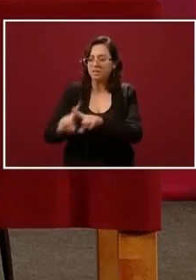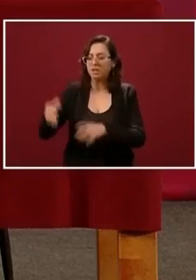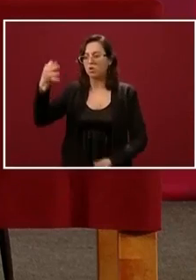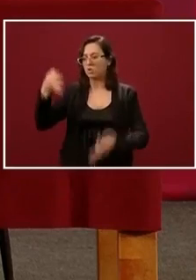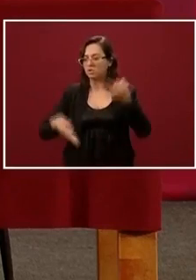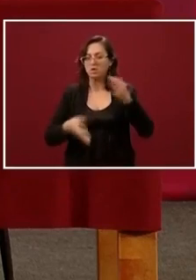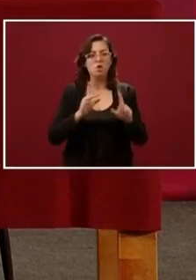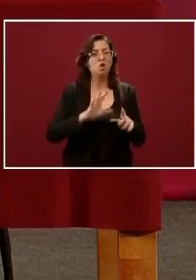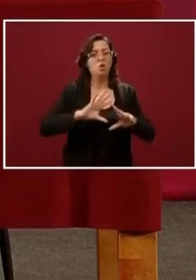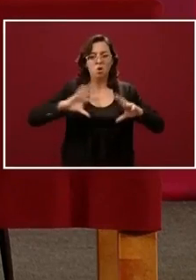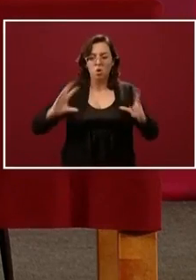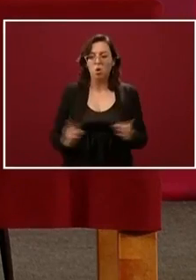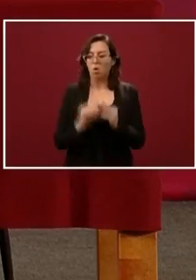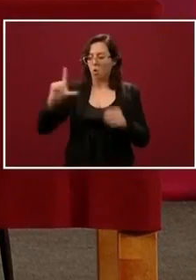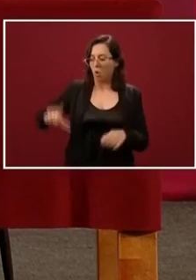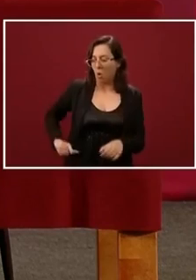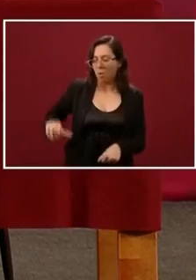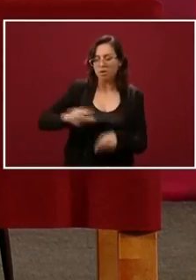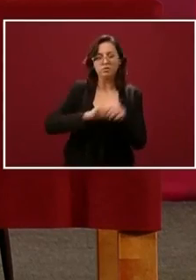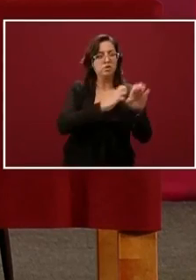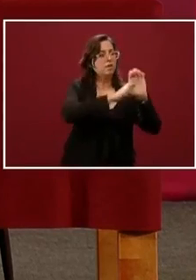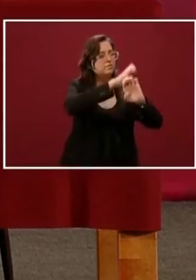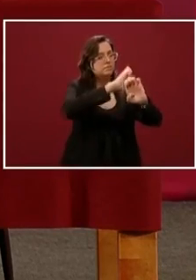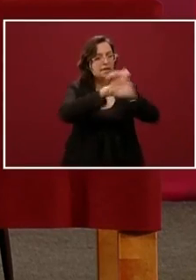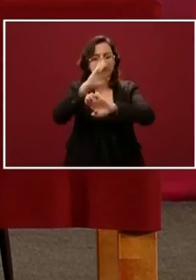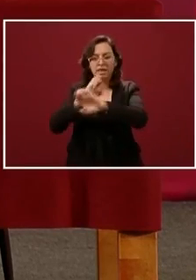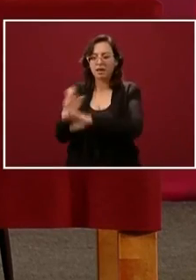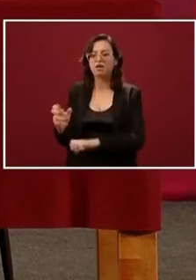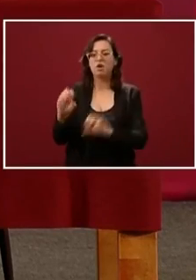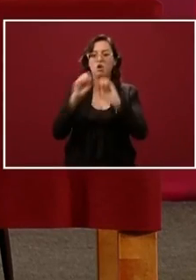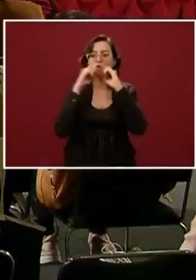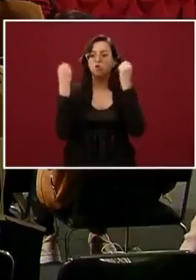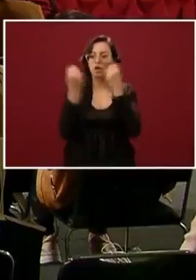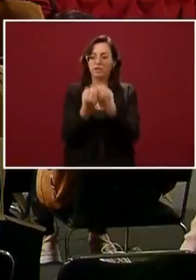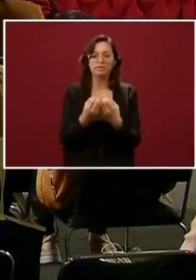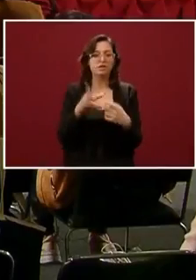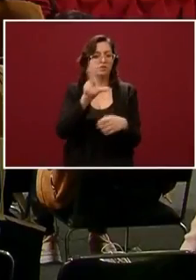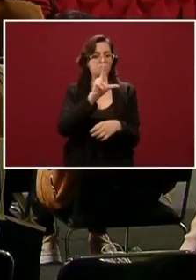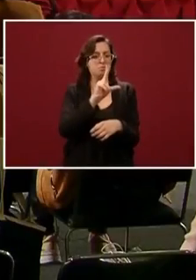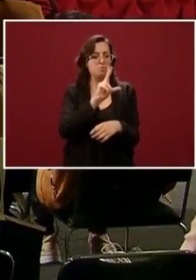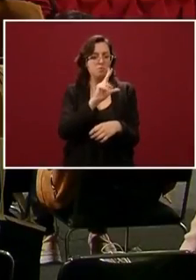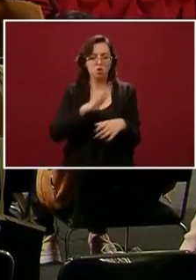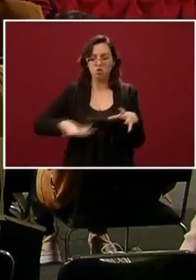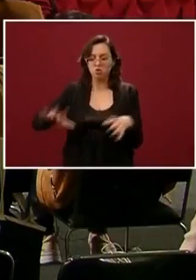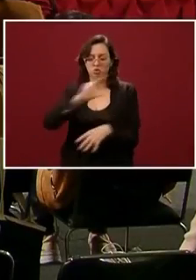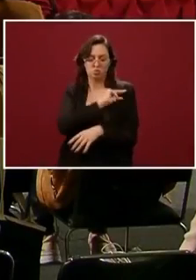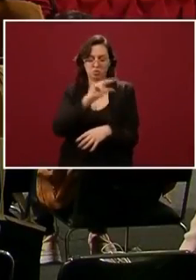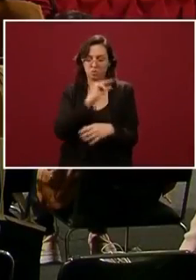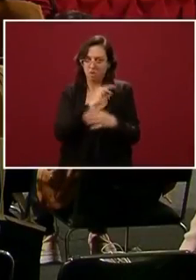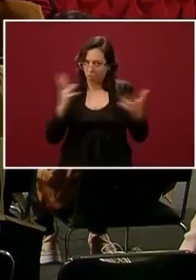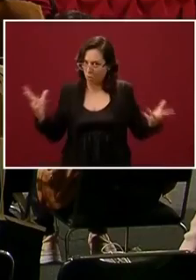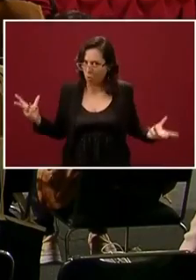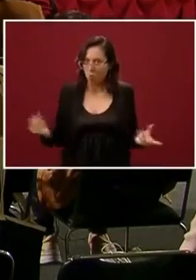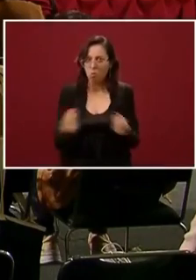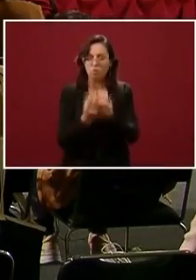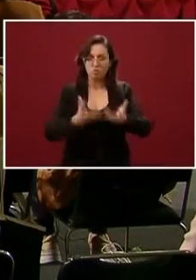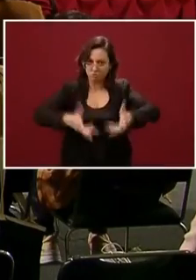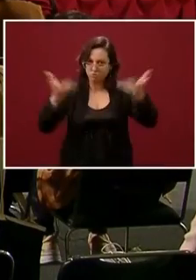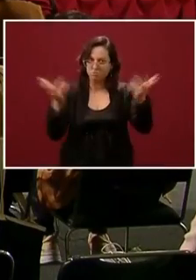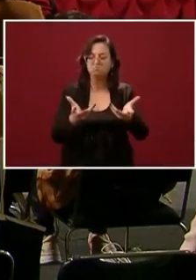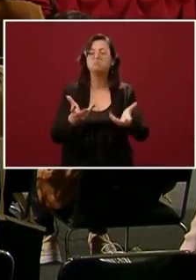Pública Federal, los gobiernos de las entidades federativas y distintas organizaciones de sectores social y privado. Y aquí aprovecho